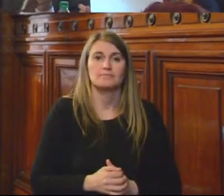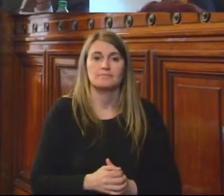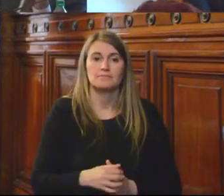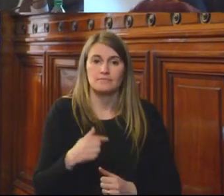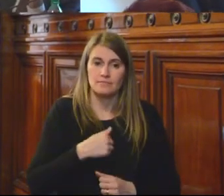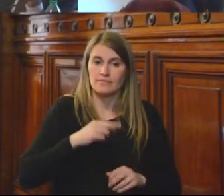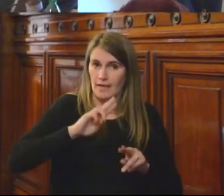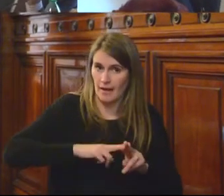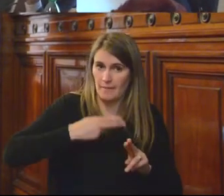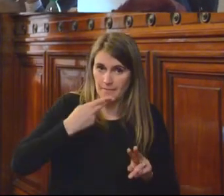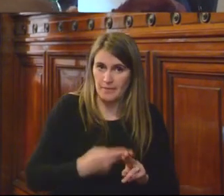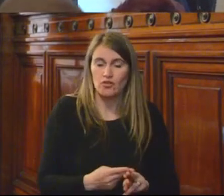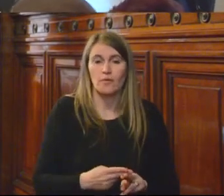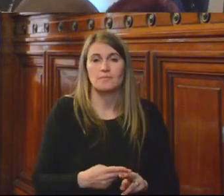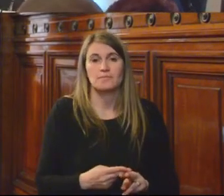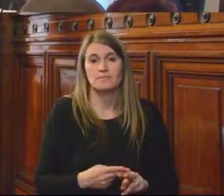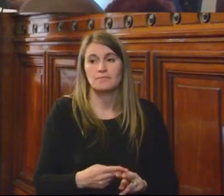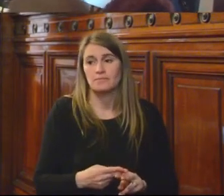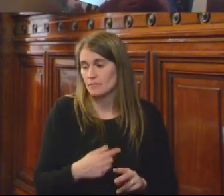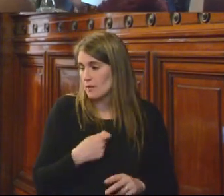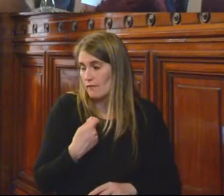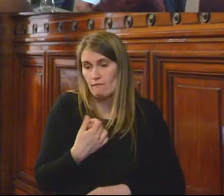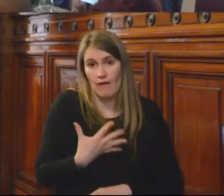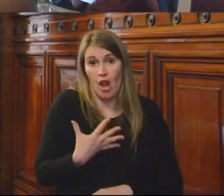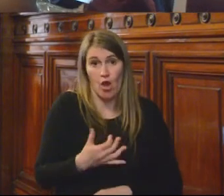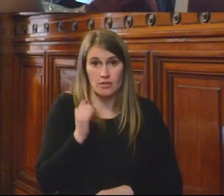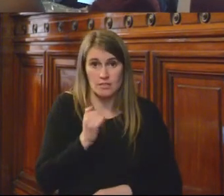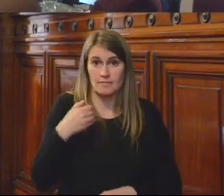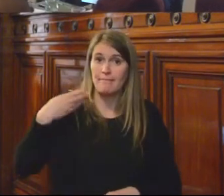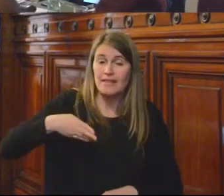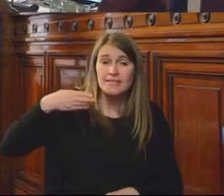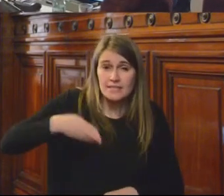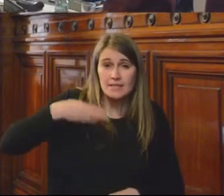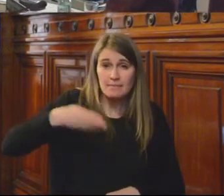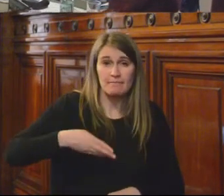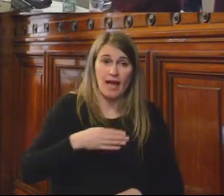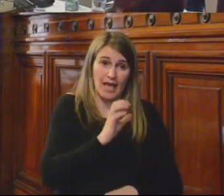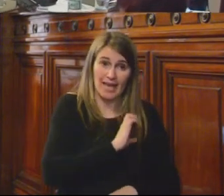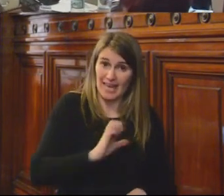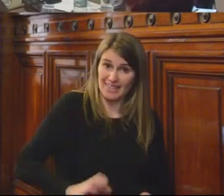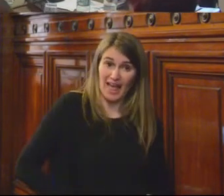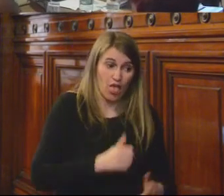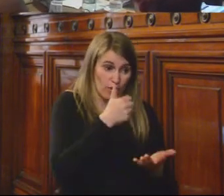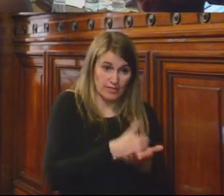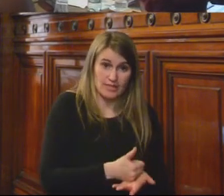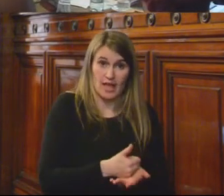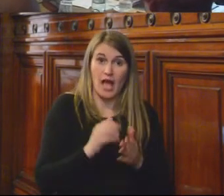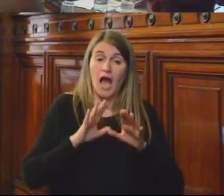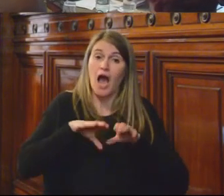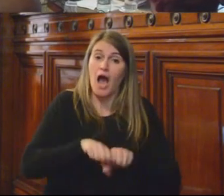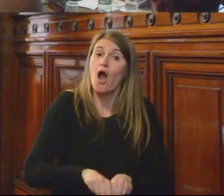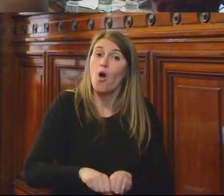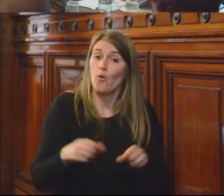reitero que valoramos mucho la participación del Estado en estas audiencias, porque